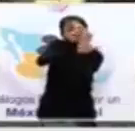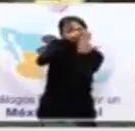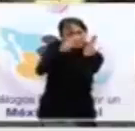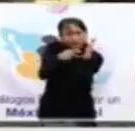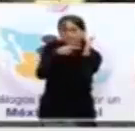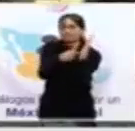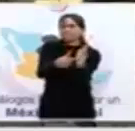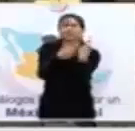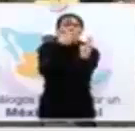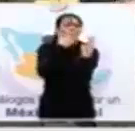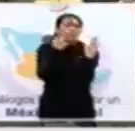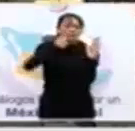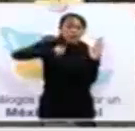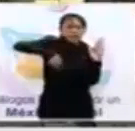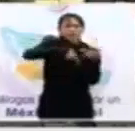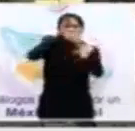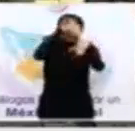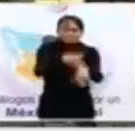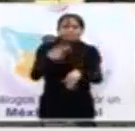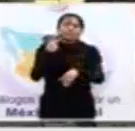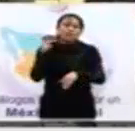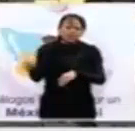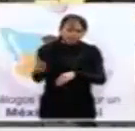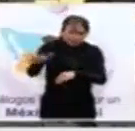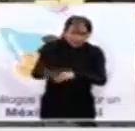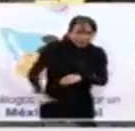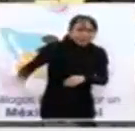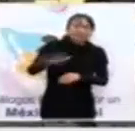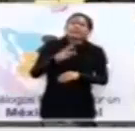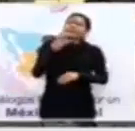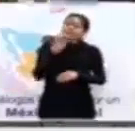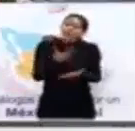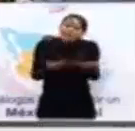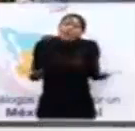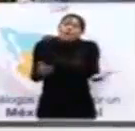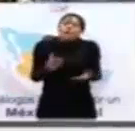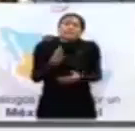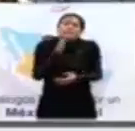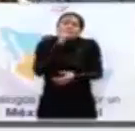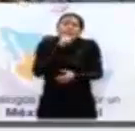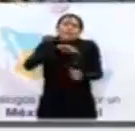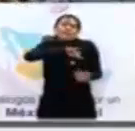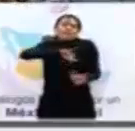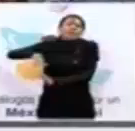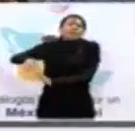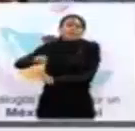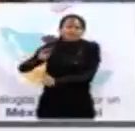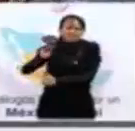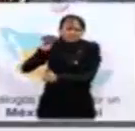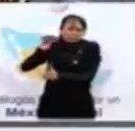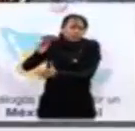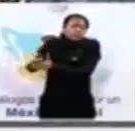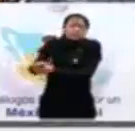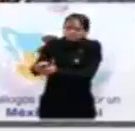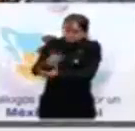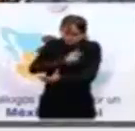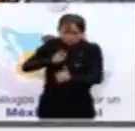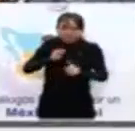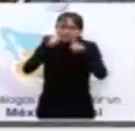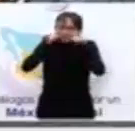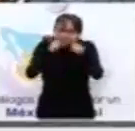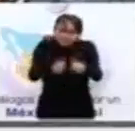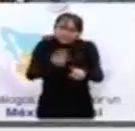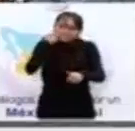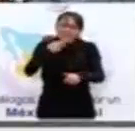sería desaprovechar una oportunidad que es importante, ¿no? Gracias, Héctor Robles Berlanga. Gloria Abraham Peralta, adelante,